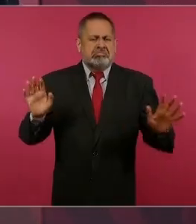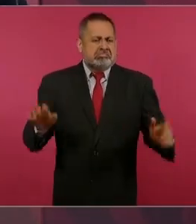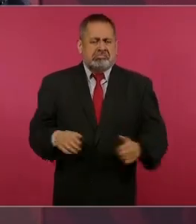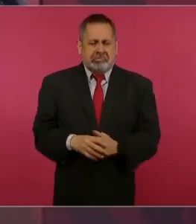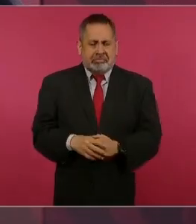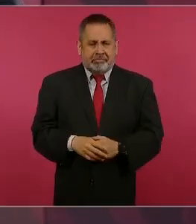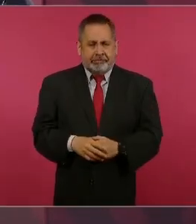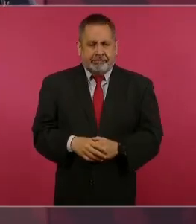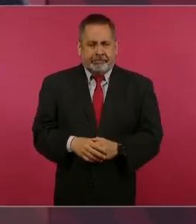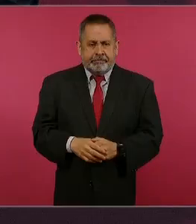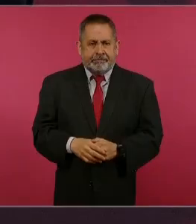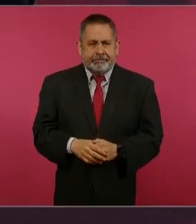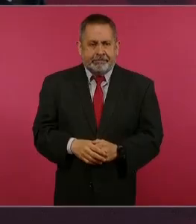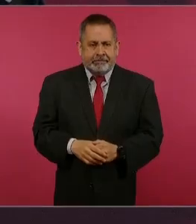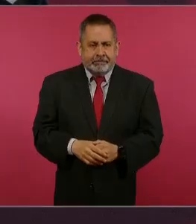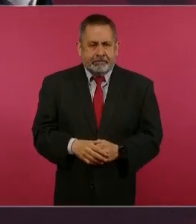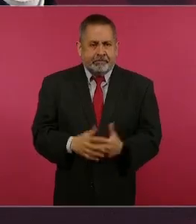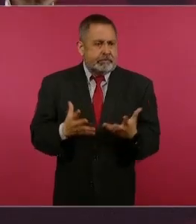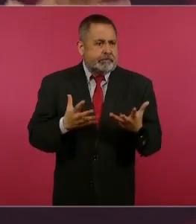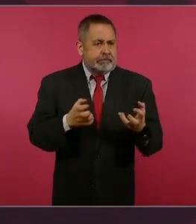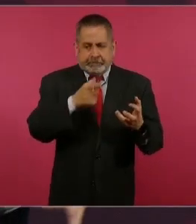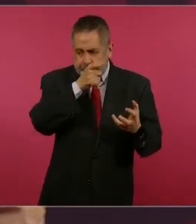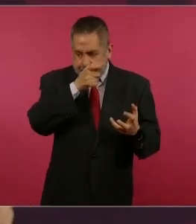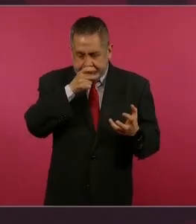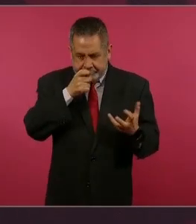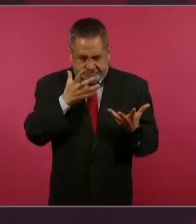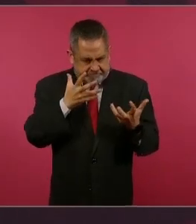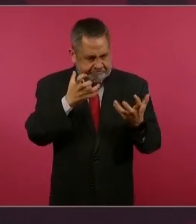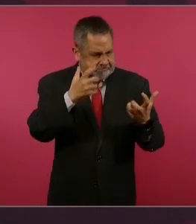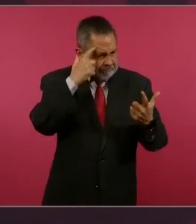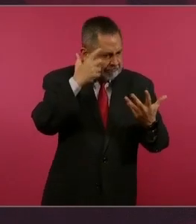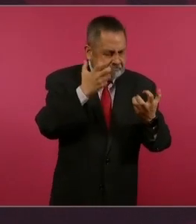Cuidado con la ambición al dinero.